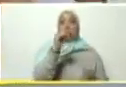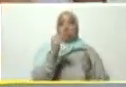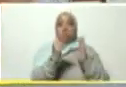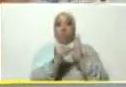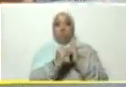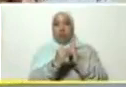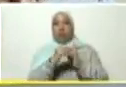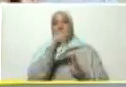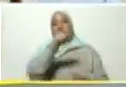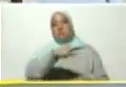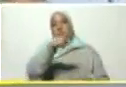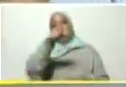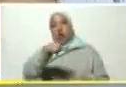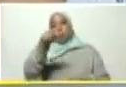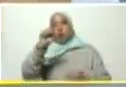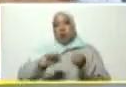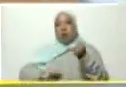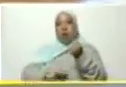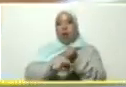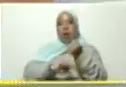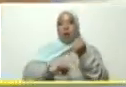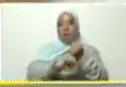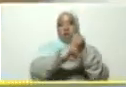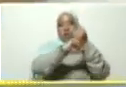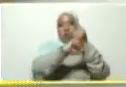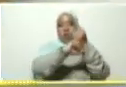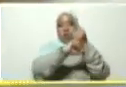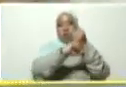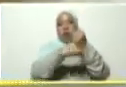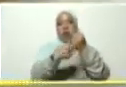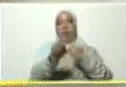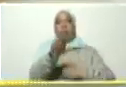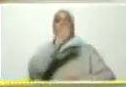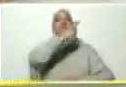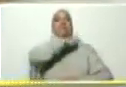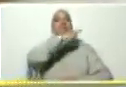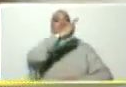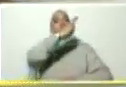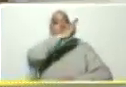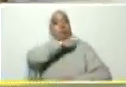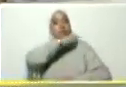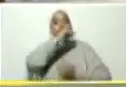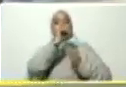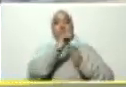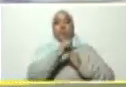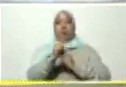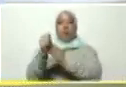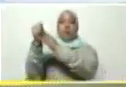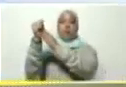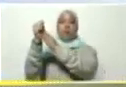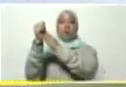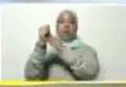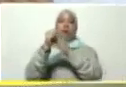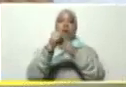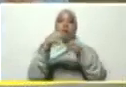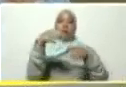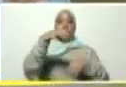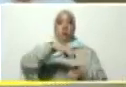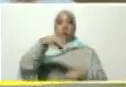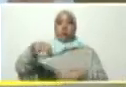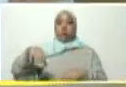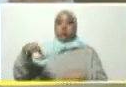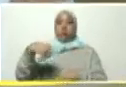compatriotas para los cargos de dirigentes de las direcciones